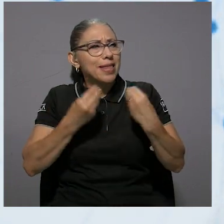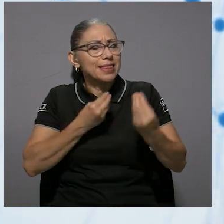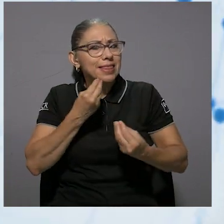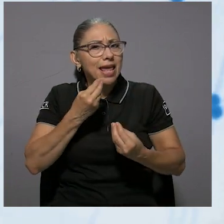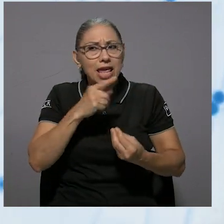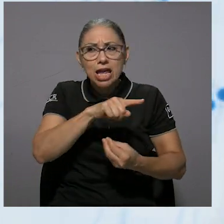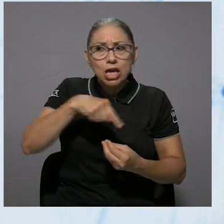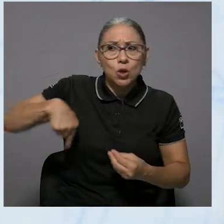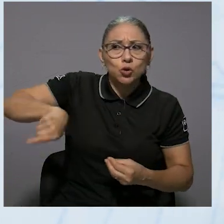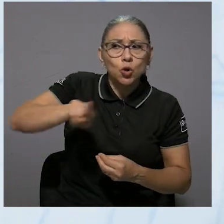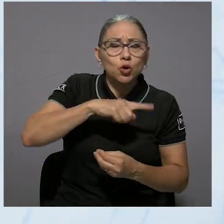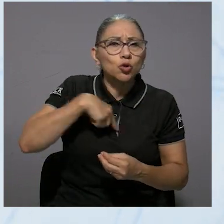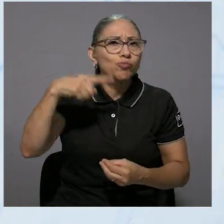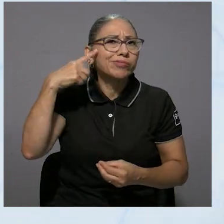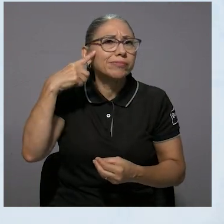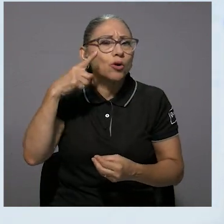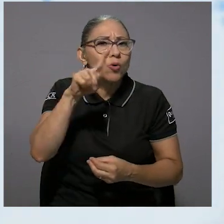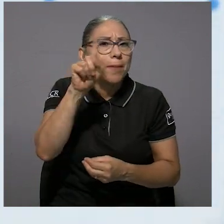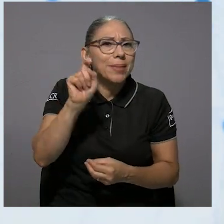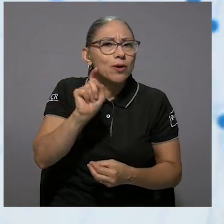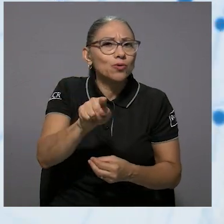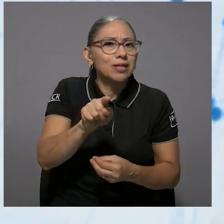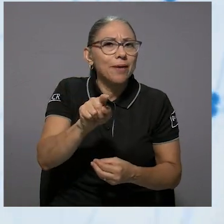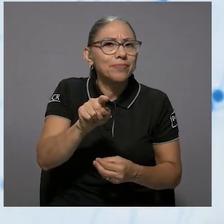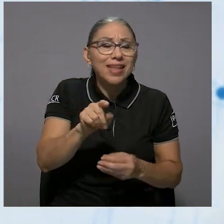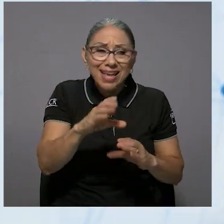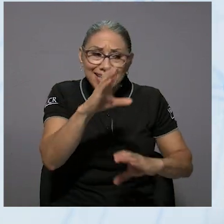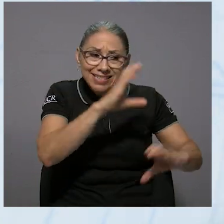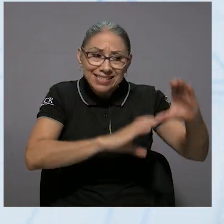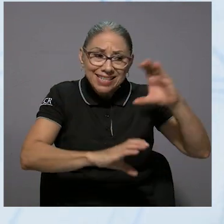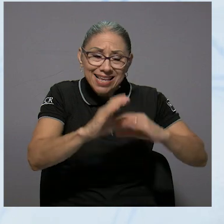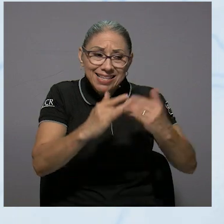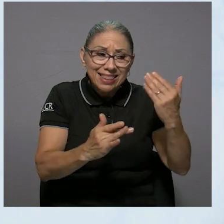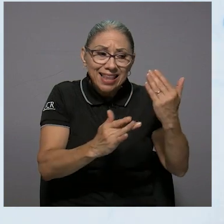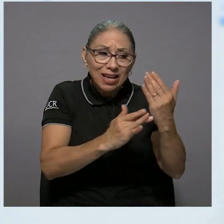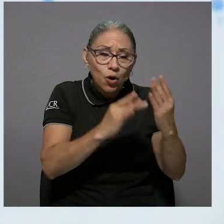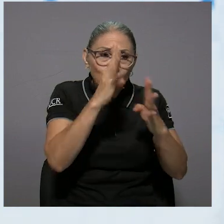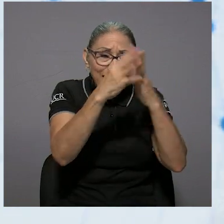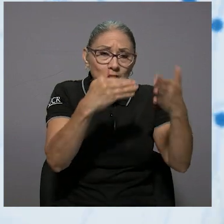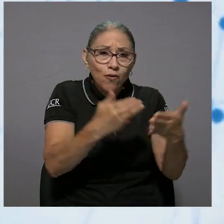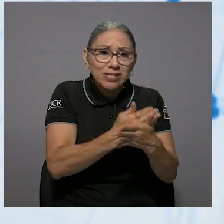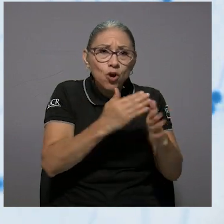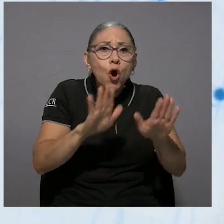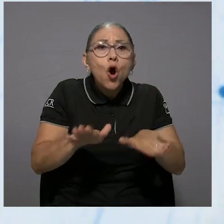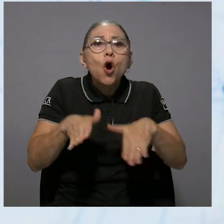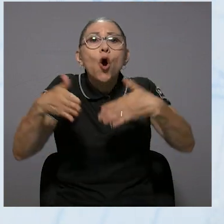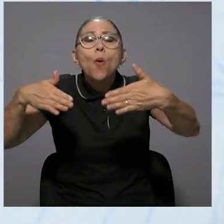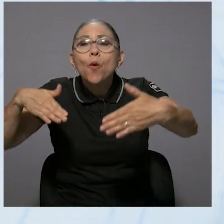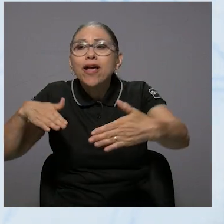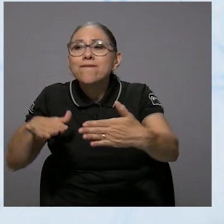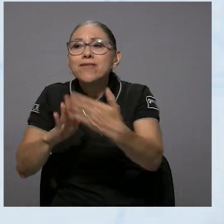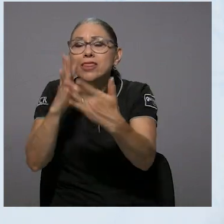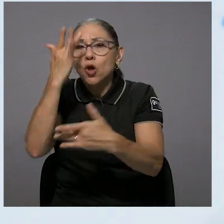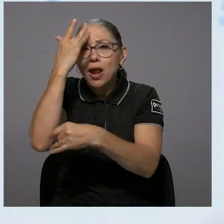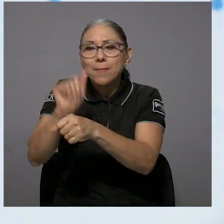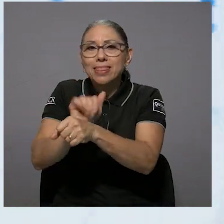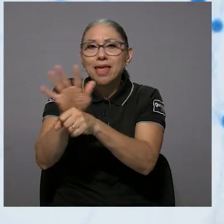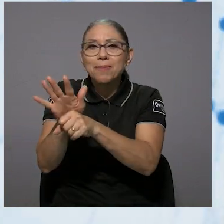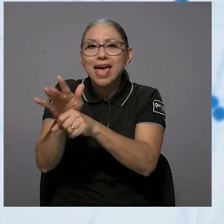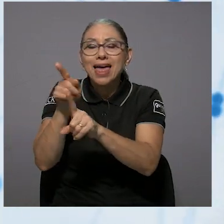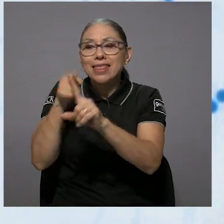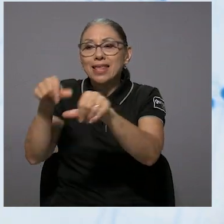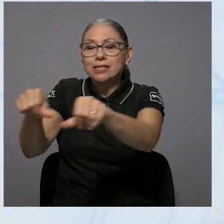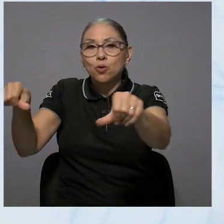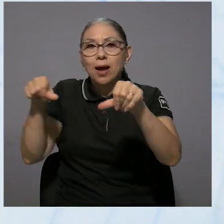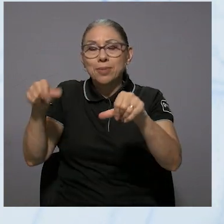colocamos esta pregunta de cómo ciencia, tecnología e innovación enfrentó la pandemia desde un ámbito de